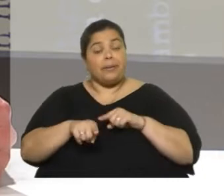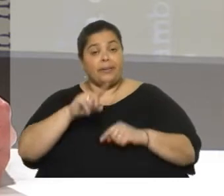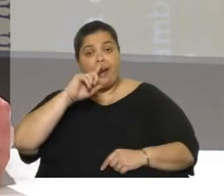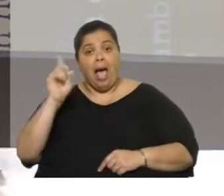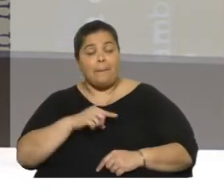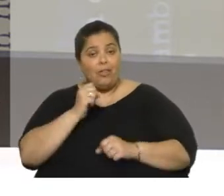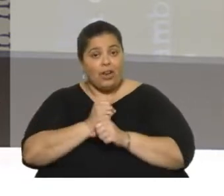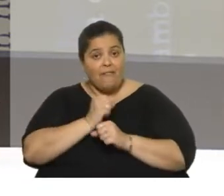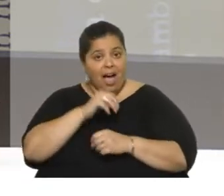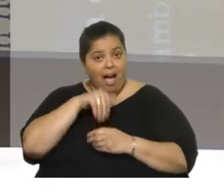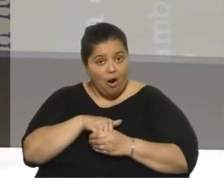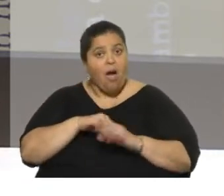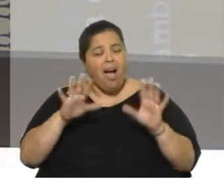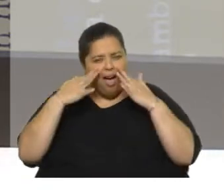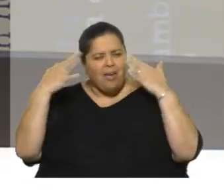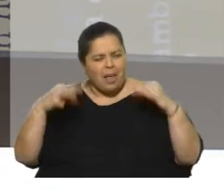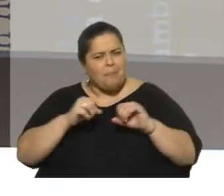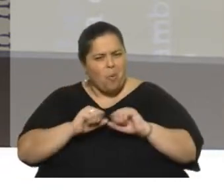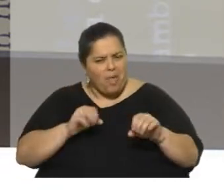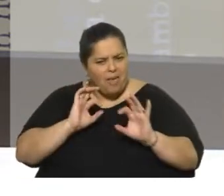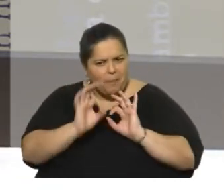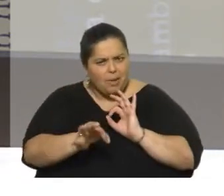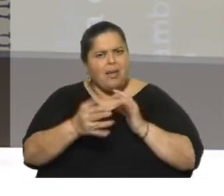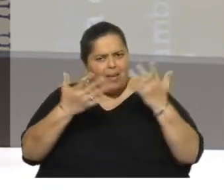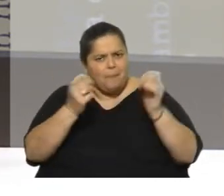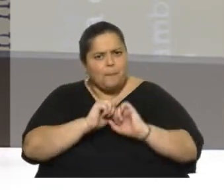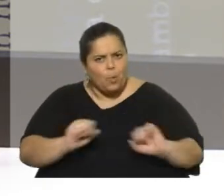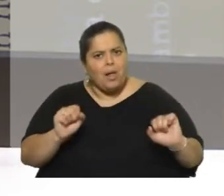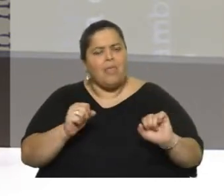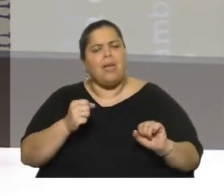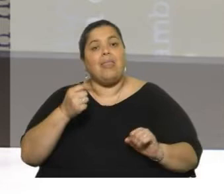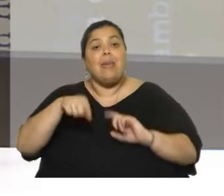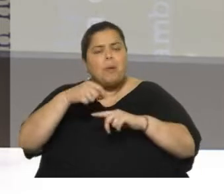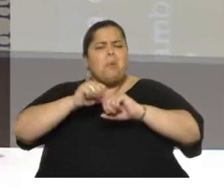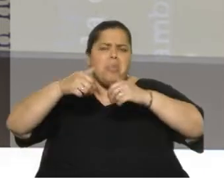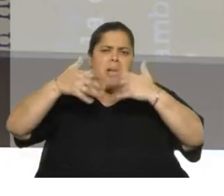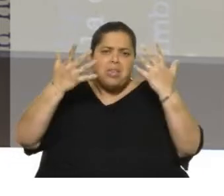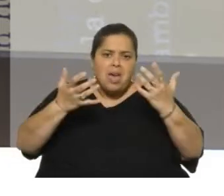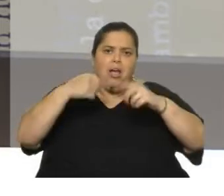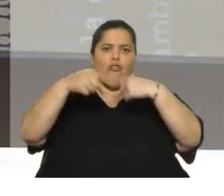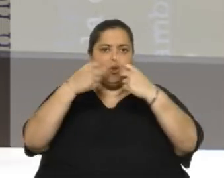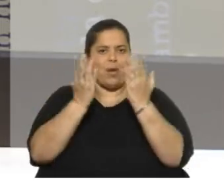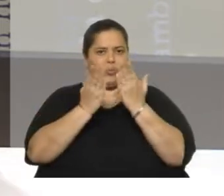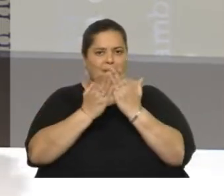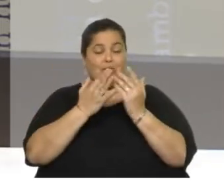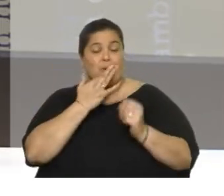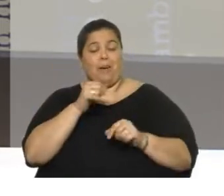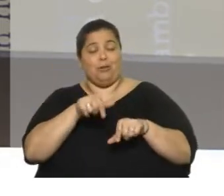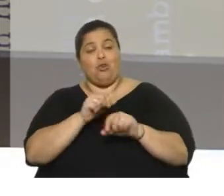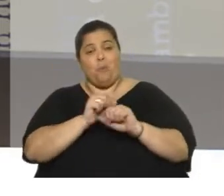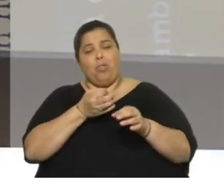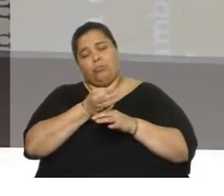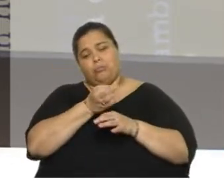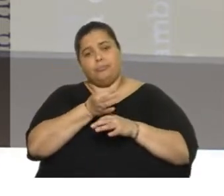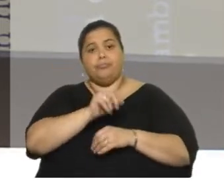inserción laboral, que la vean real, cercana, y que después tengan la oportunidad de seguir estudiando. Yo puedo formar a alguien, hablaban de las carreras, por